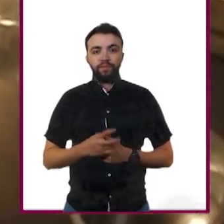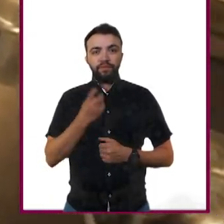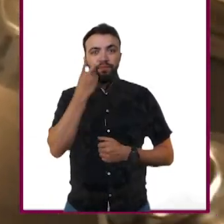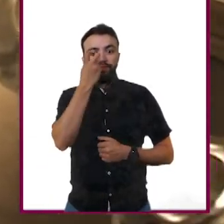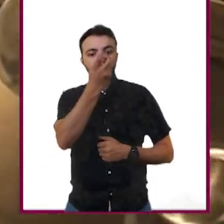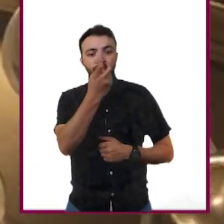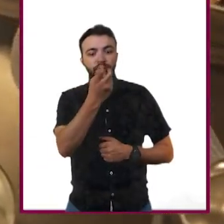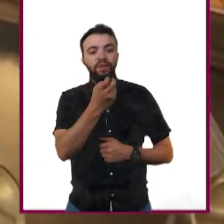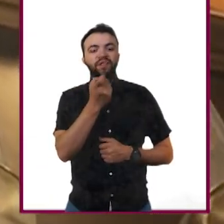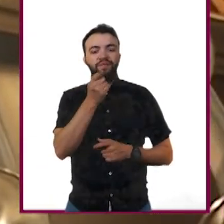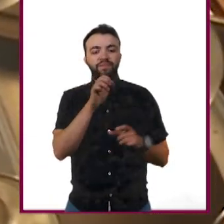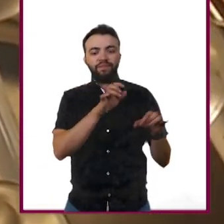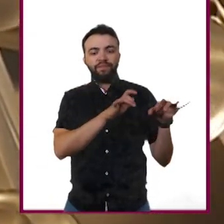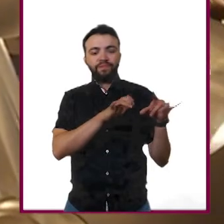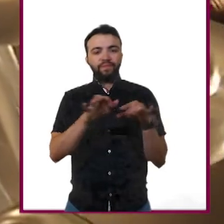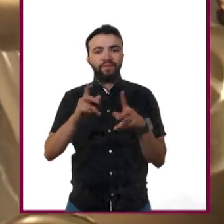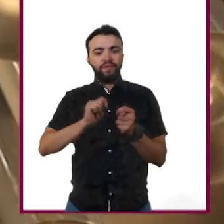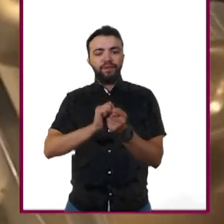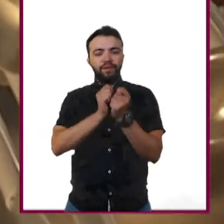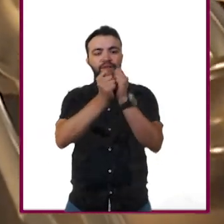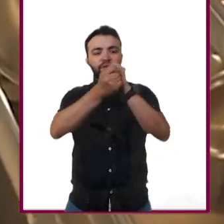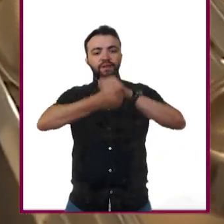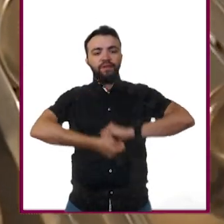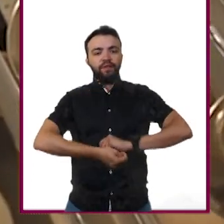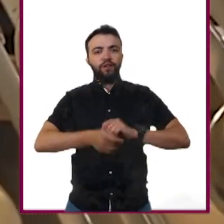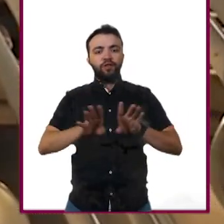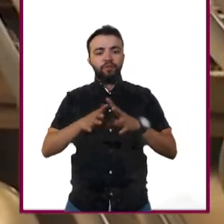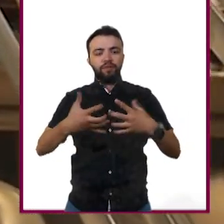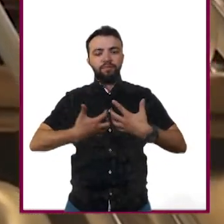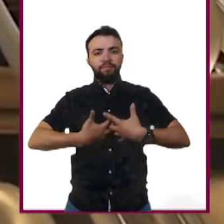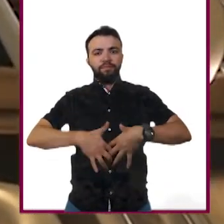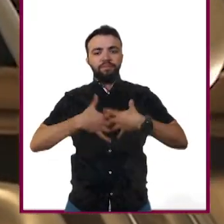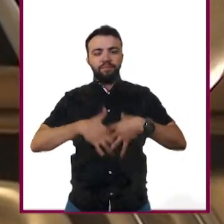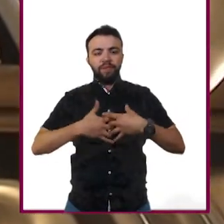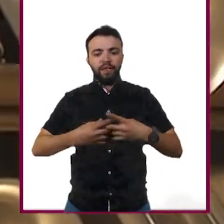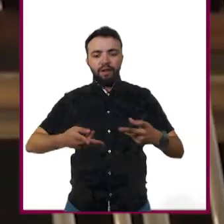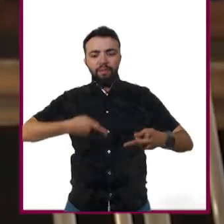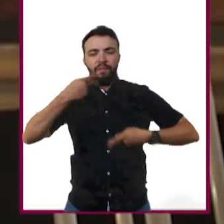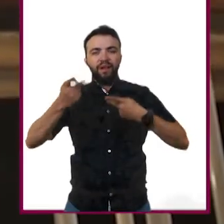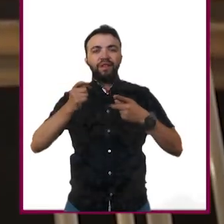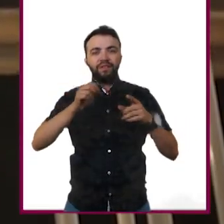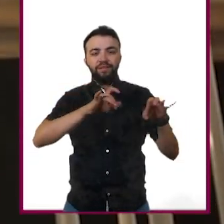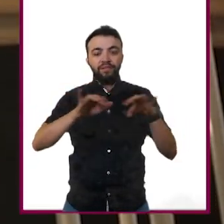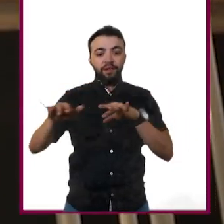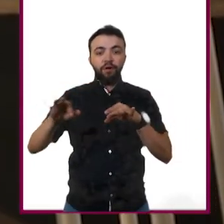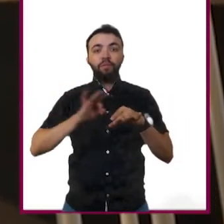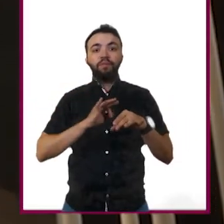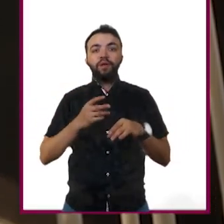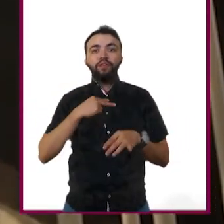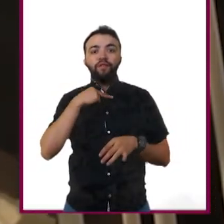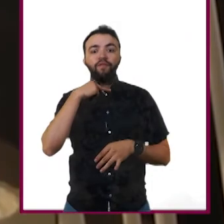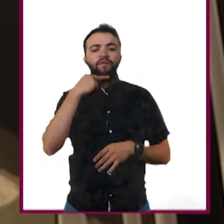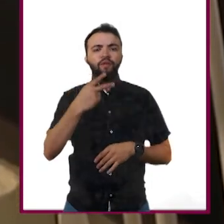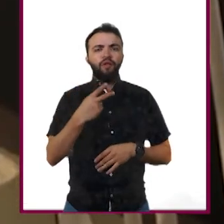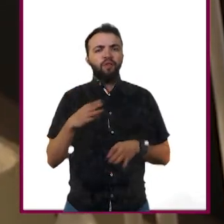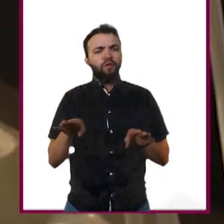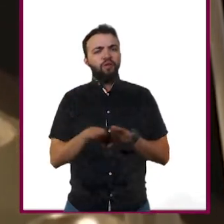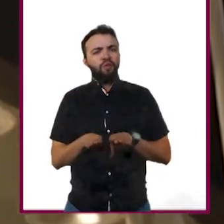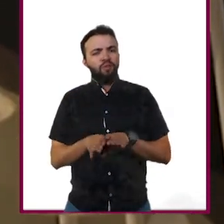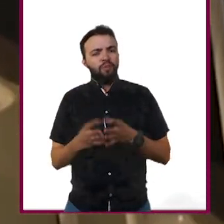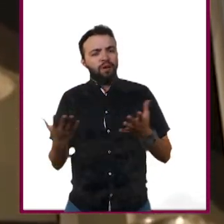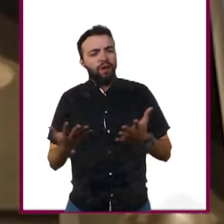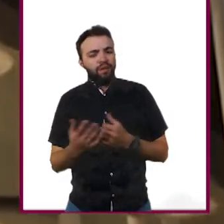Esta obra es un órgano transformado en una máquina parlante. Mediante un sistema de teclados de resonancia hace sonar voces. ¿Cómo